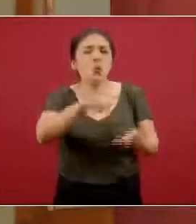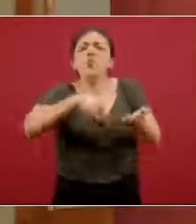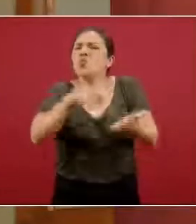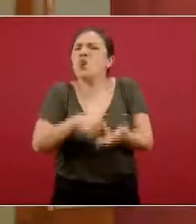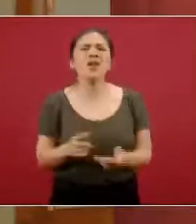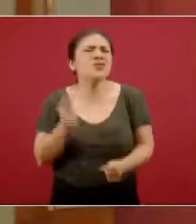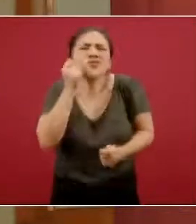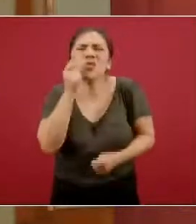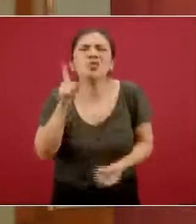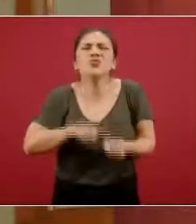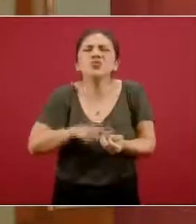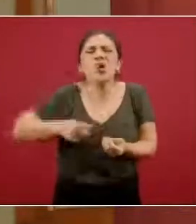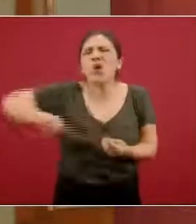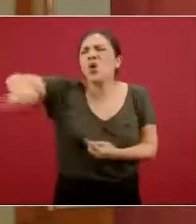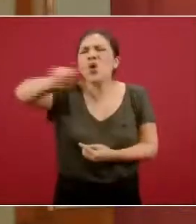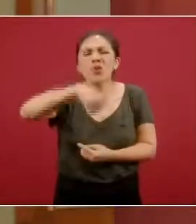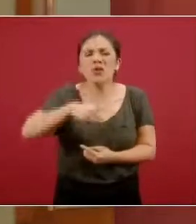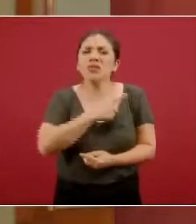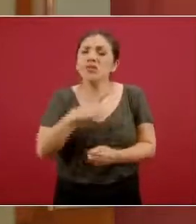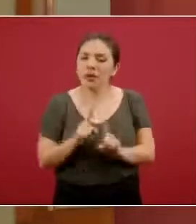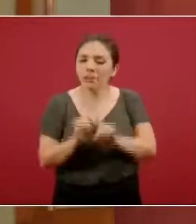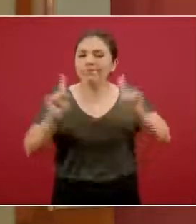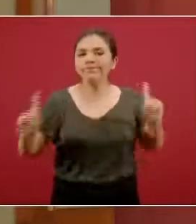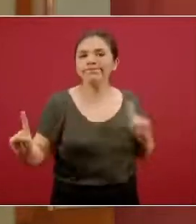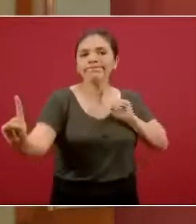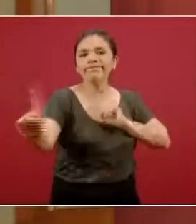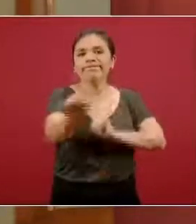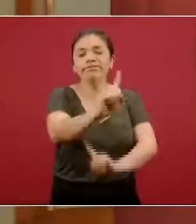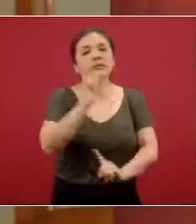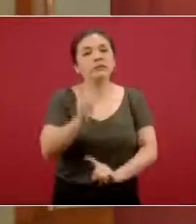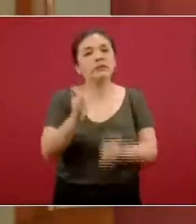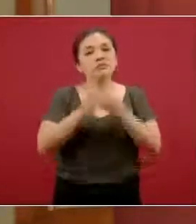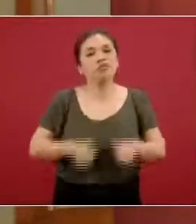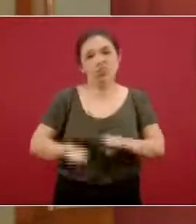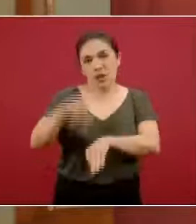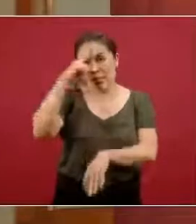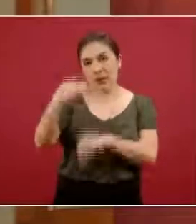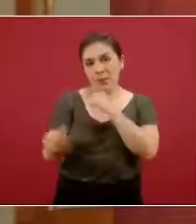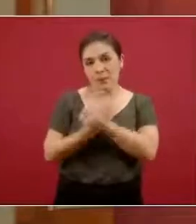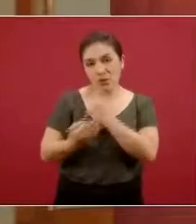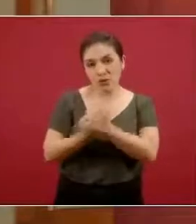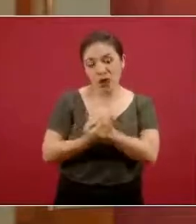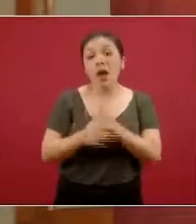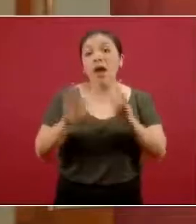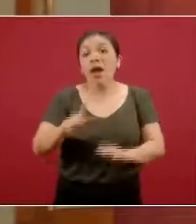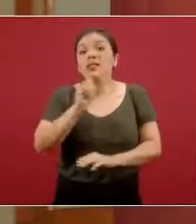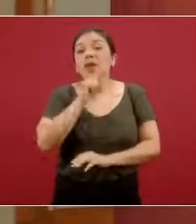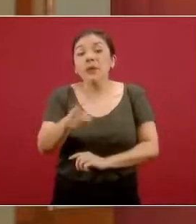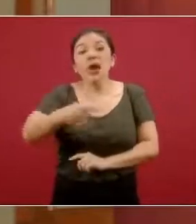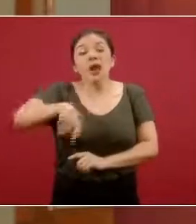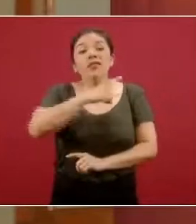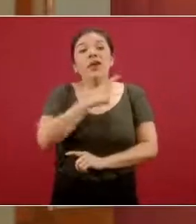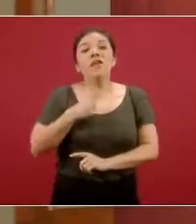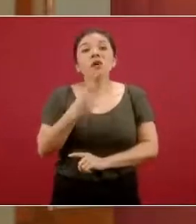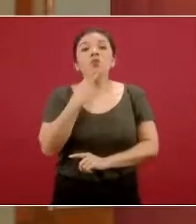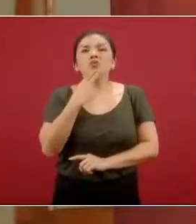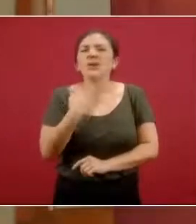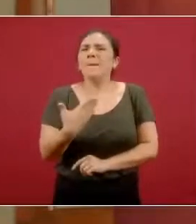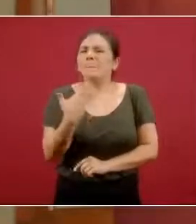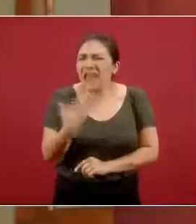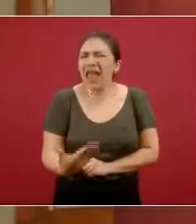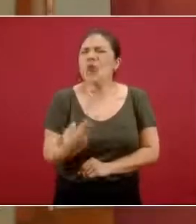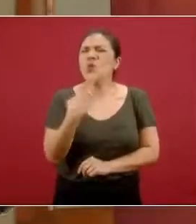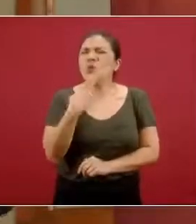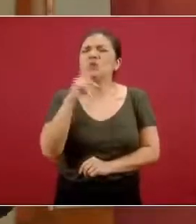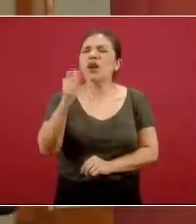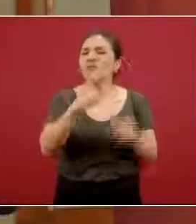lugar en donde nos encontremos va a ser un factor protector importante, y lógicamente el uso adecuado del